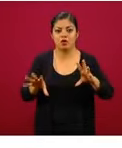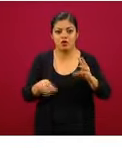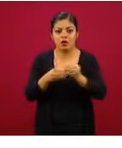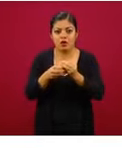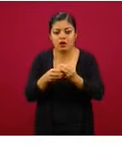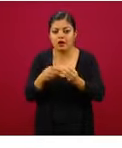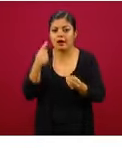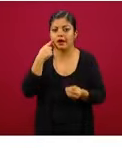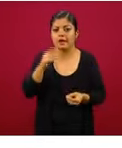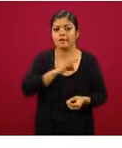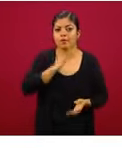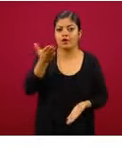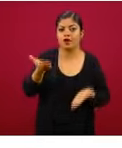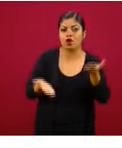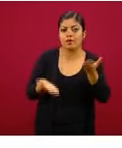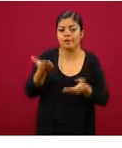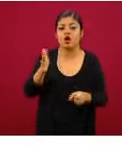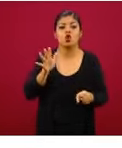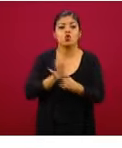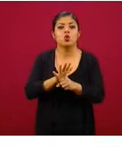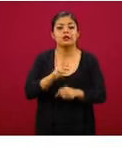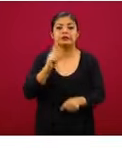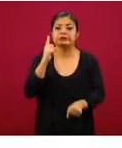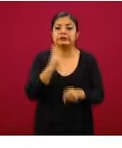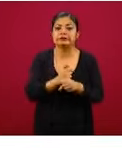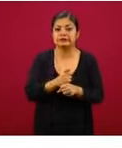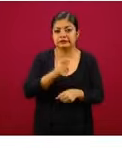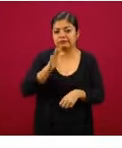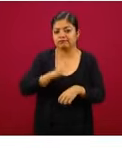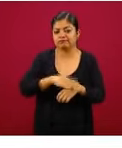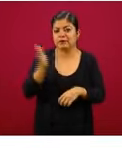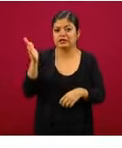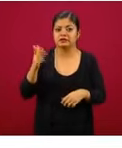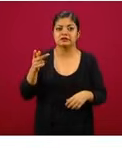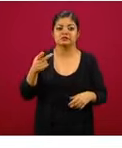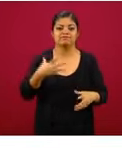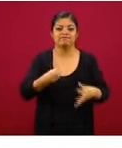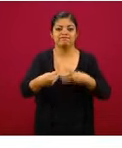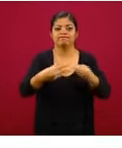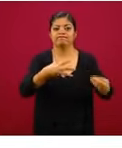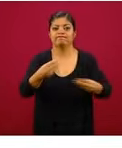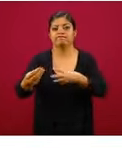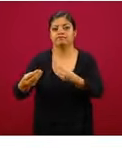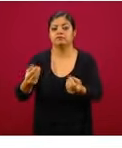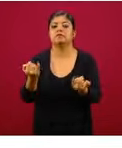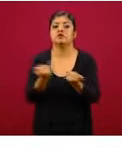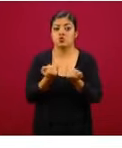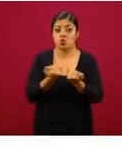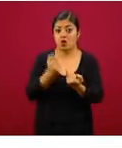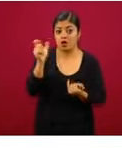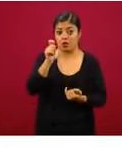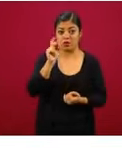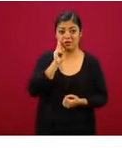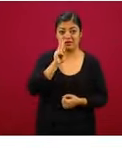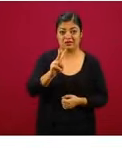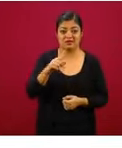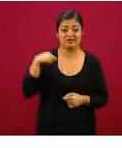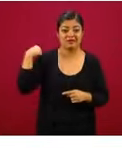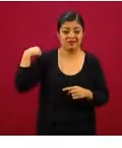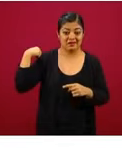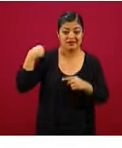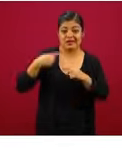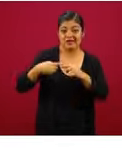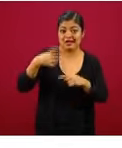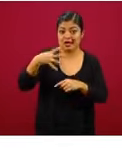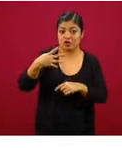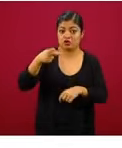podemos comparar un poco más cuál es la afectación, la cantidad de transmisión y sobre todo cuando estamos viendo los últimos 14